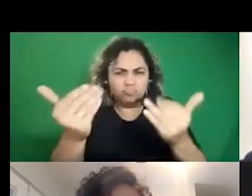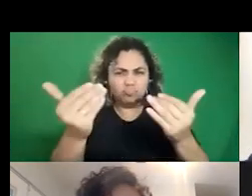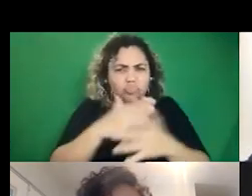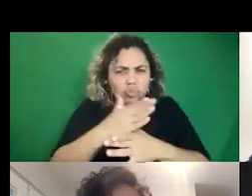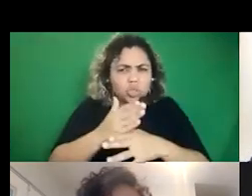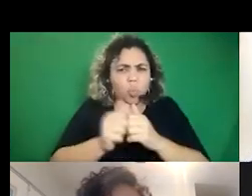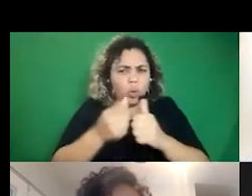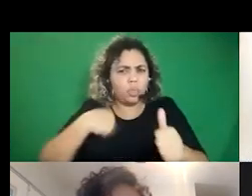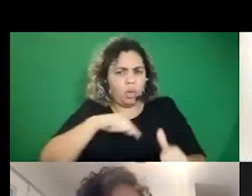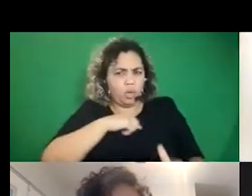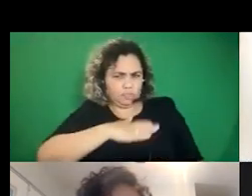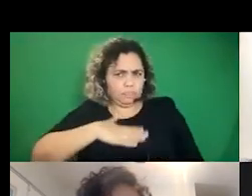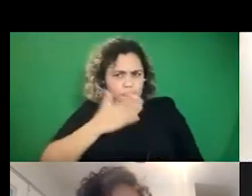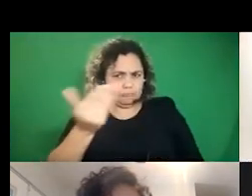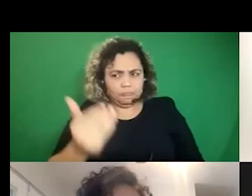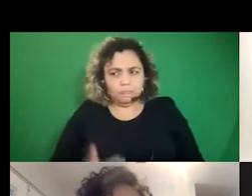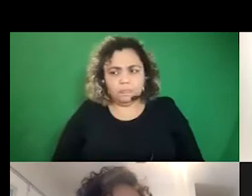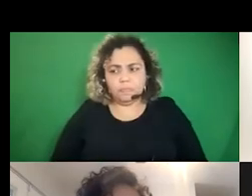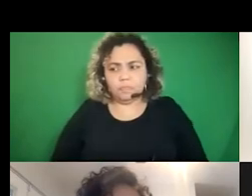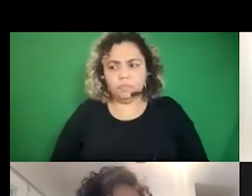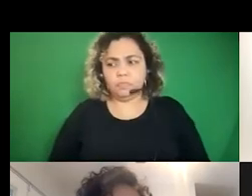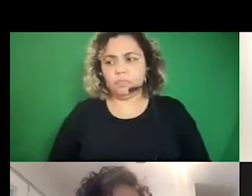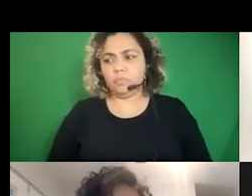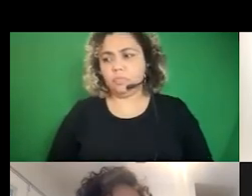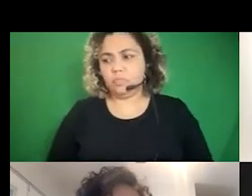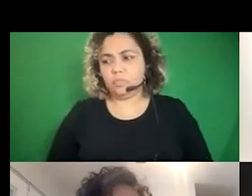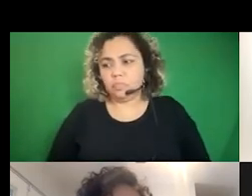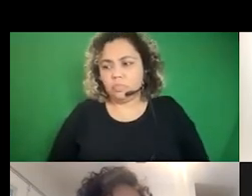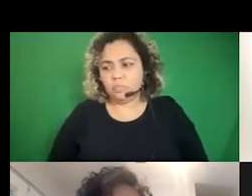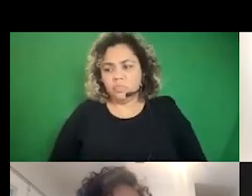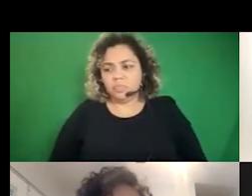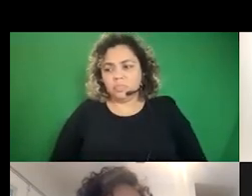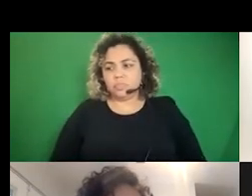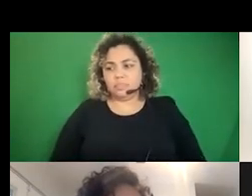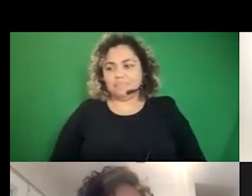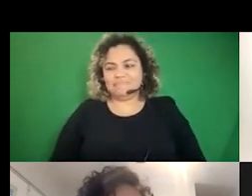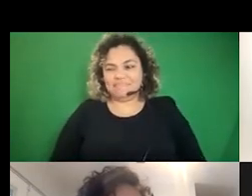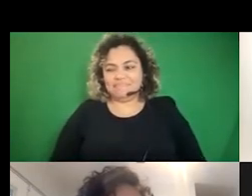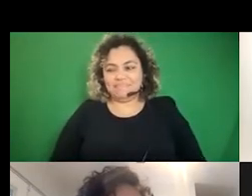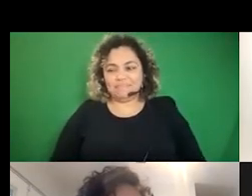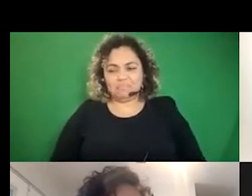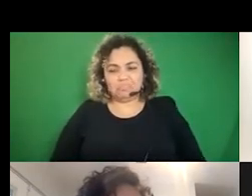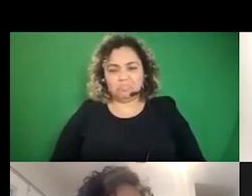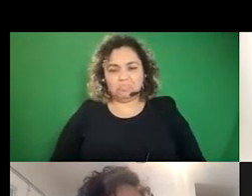escuchar de ustedes en los minutos que nos quedan